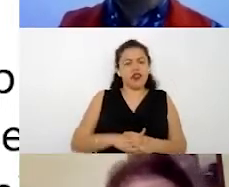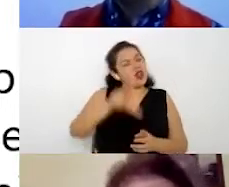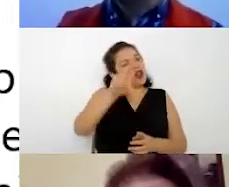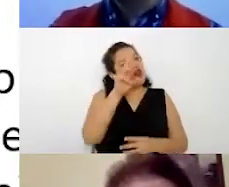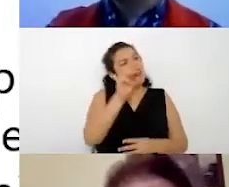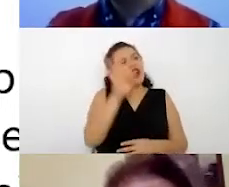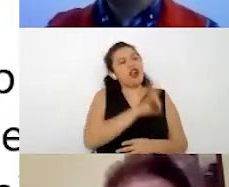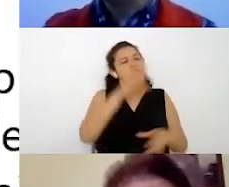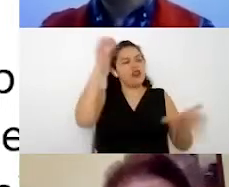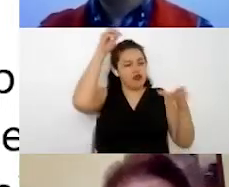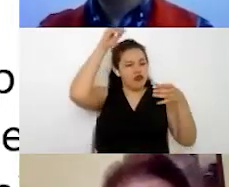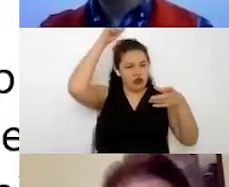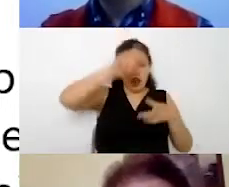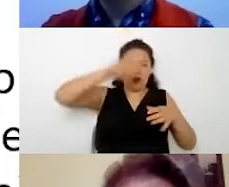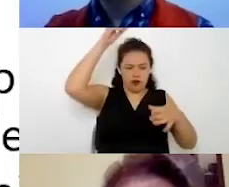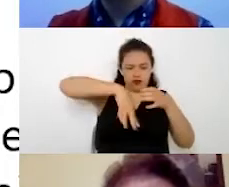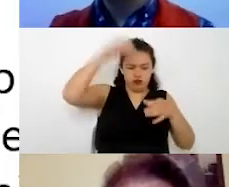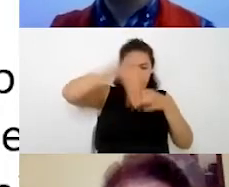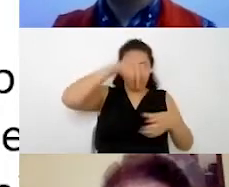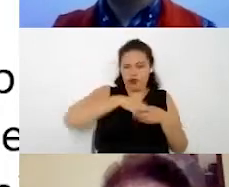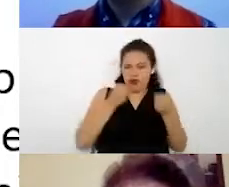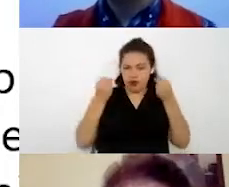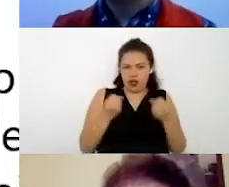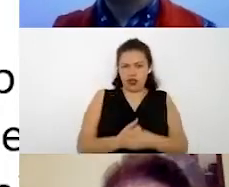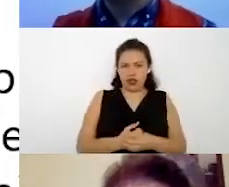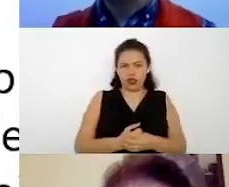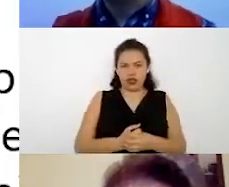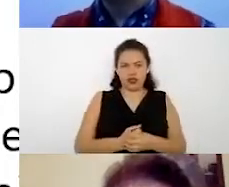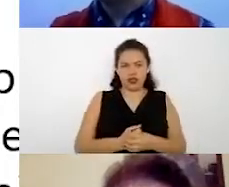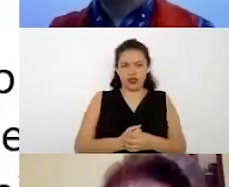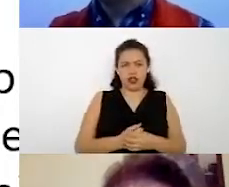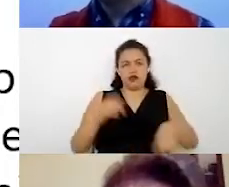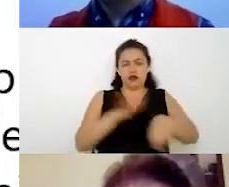presión del chorro sea demasiada. ¿Por qué se contamina?